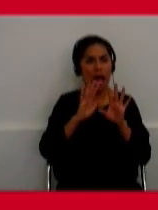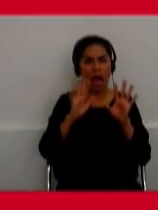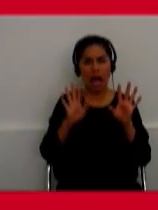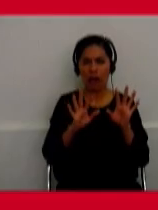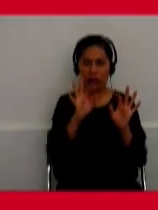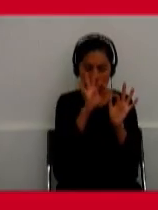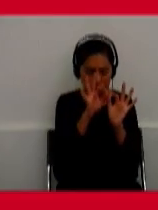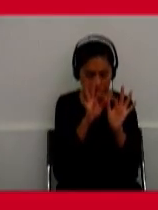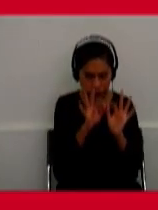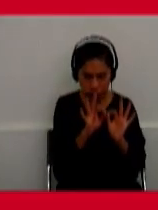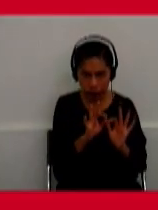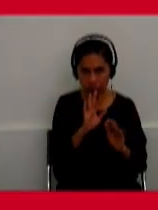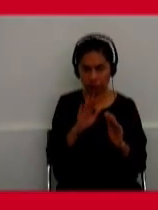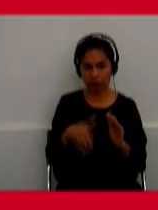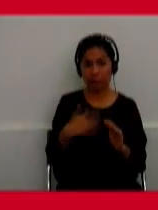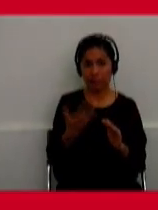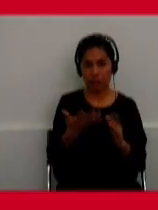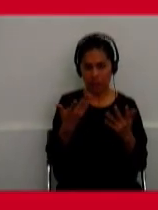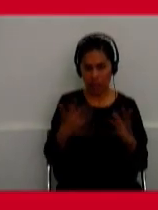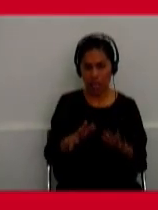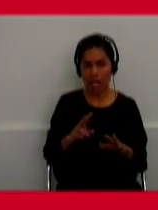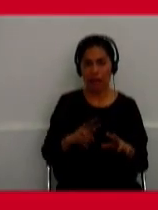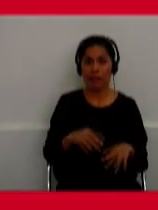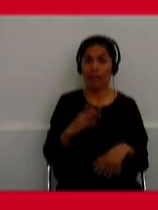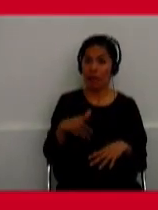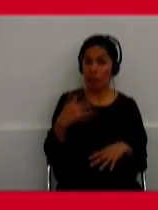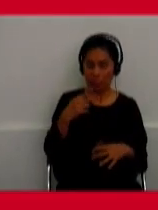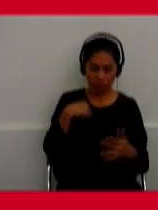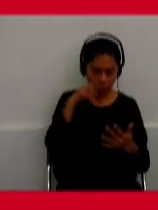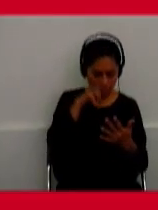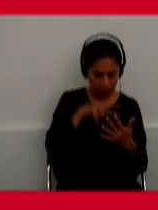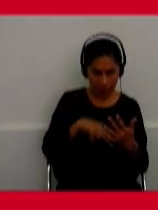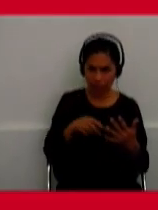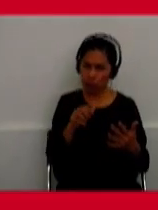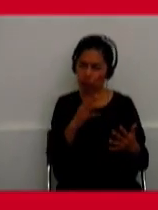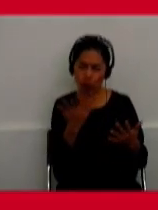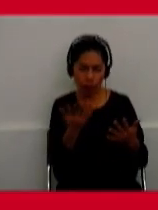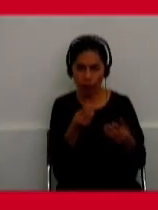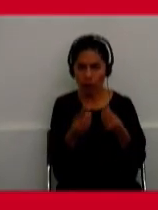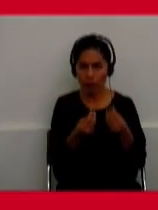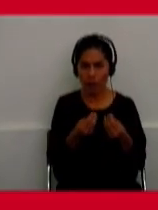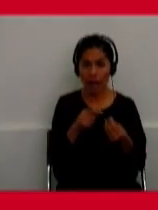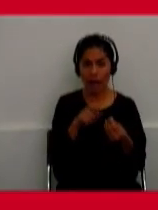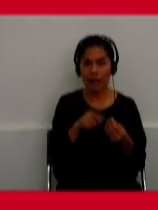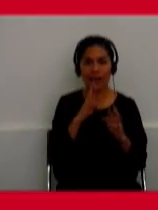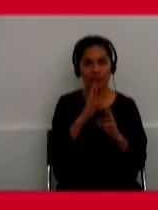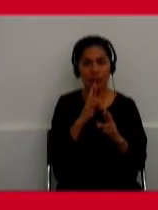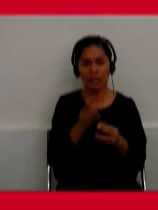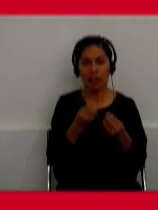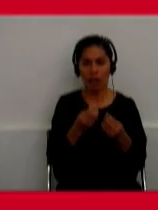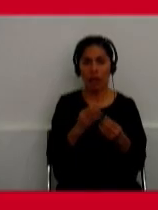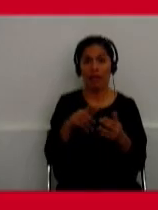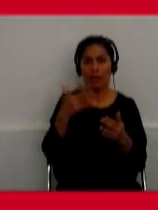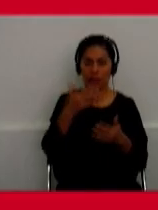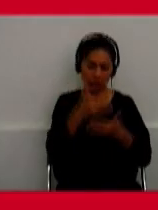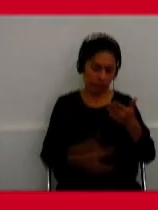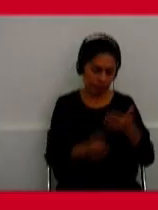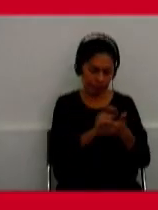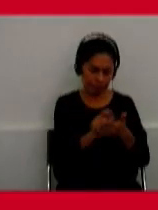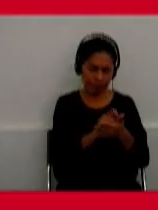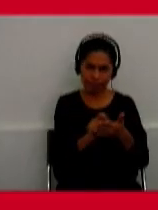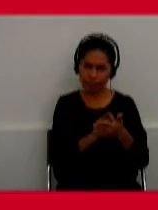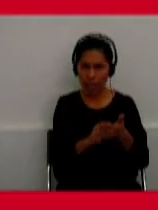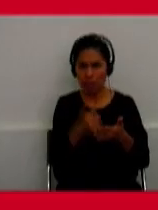También, después de eso, vamos a hacer un análisis de presentación y discusión de resultados. Tenemos que hacer algunos tests muy importantes para